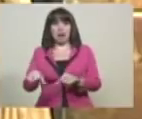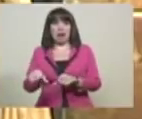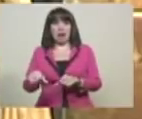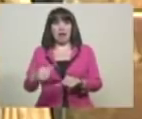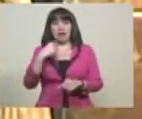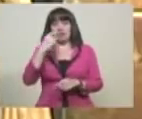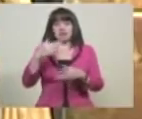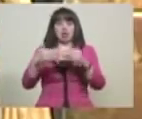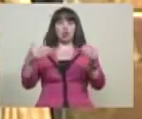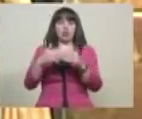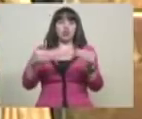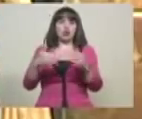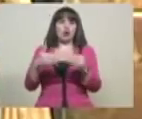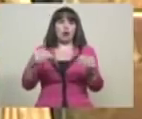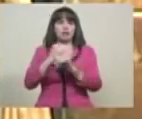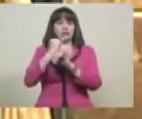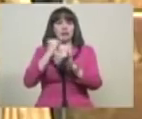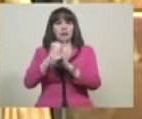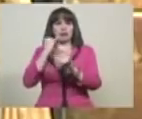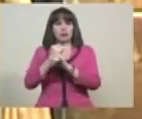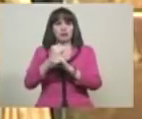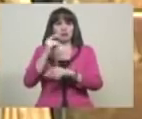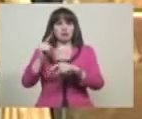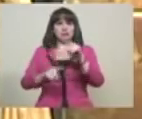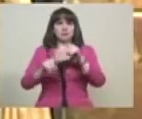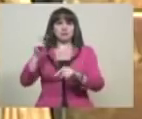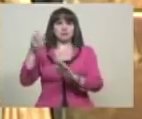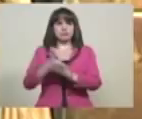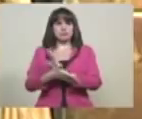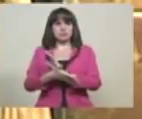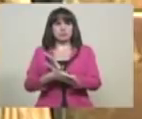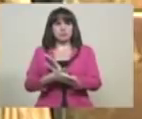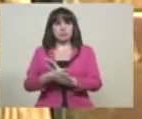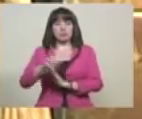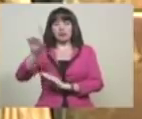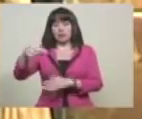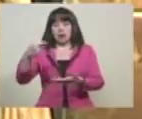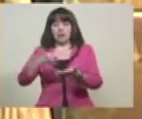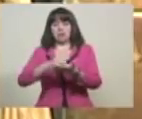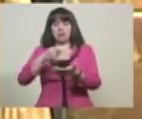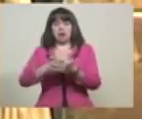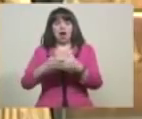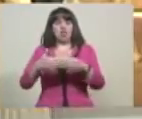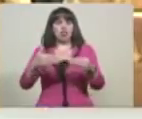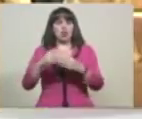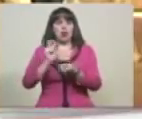llamado dólar today y de los marcadores del llamado precio del dólar.